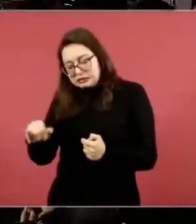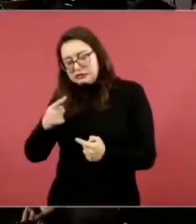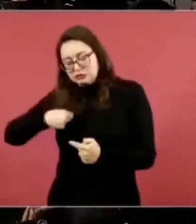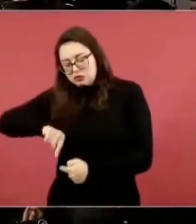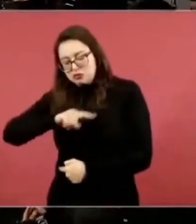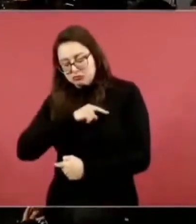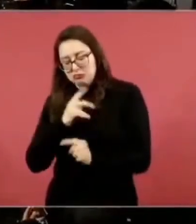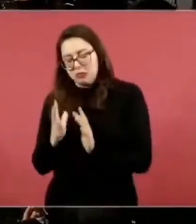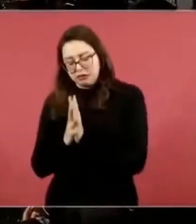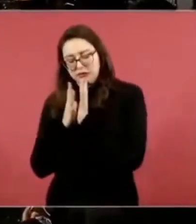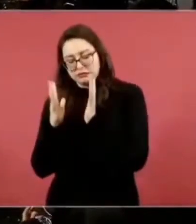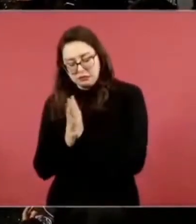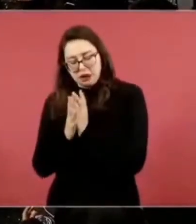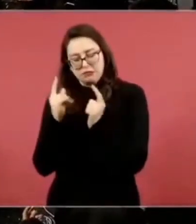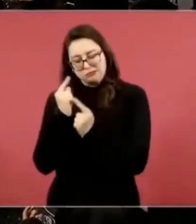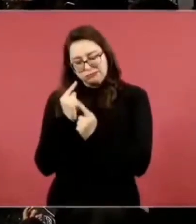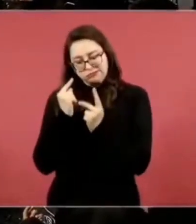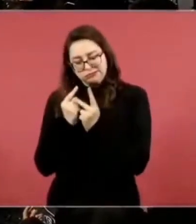habían